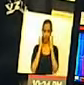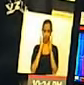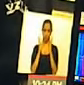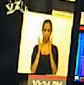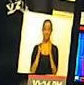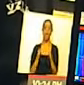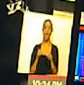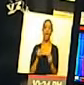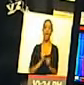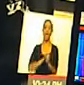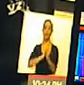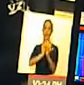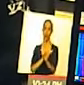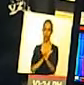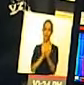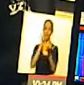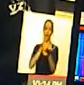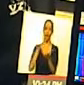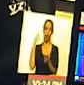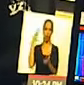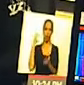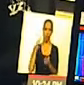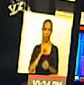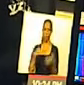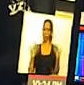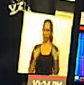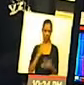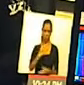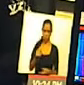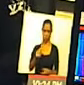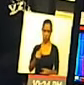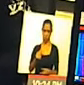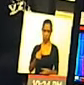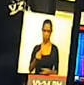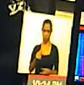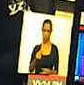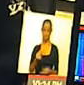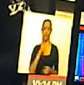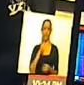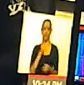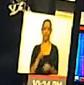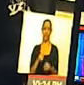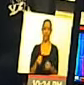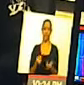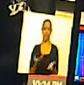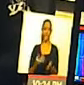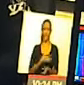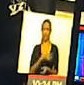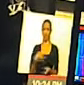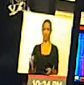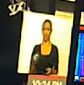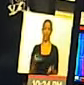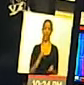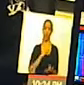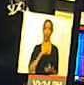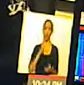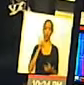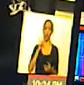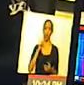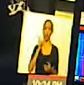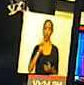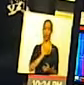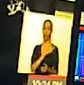coronavirus llegara a Colombia. Ojo, no me estoy alegrando con esto. Muchos periodistas ya están diciendo, bueno, la excusa perfecta para que el señor Duque no hable de